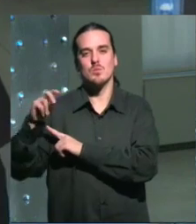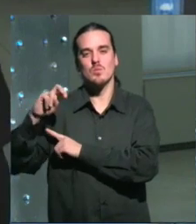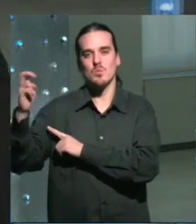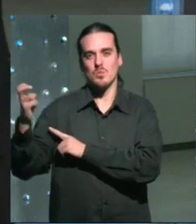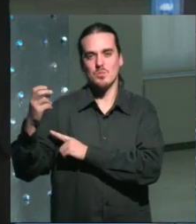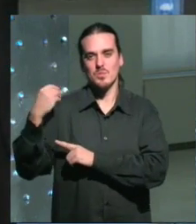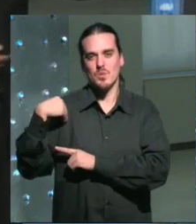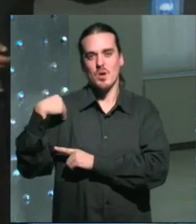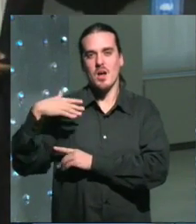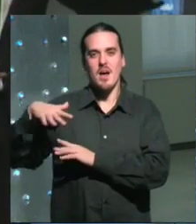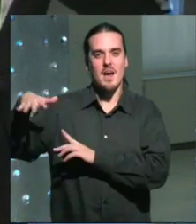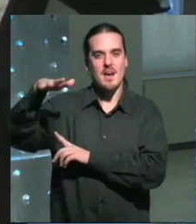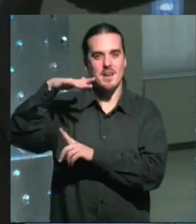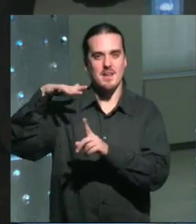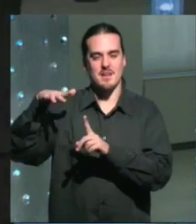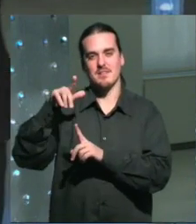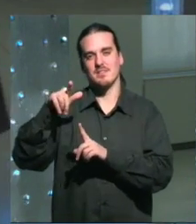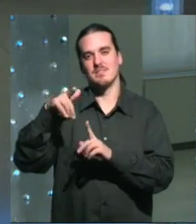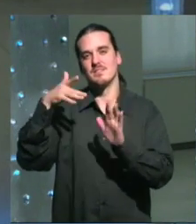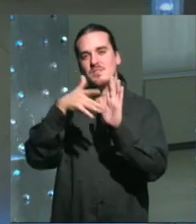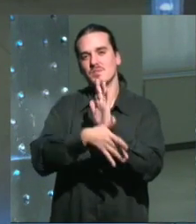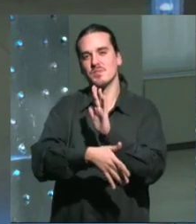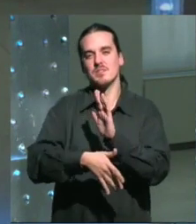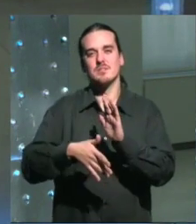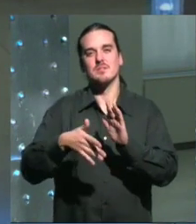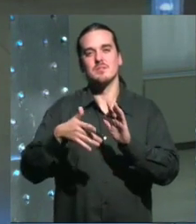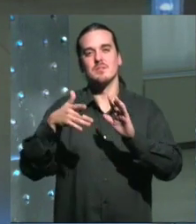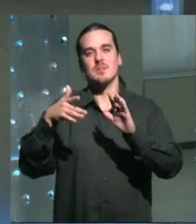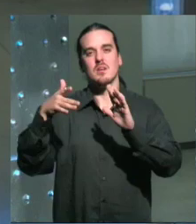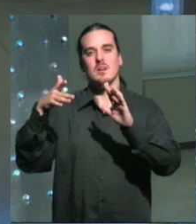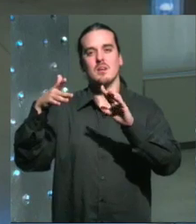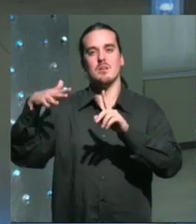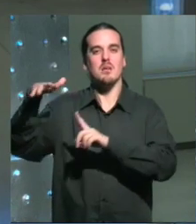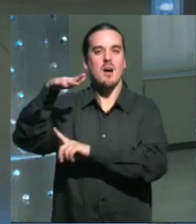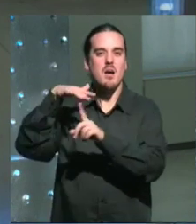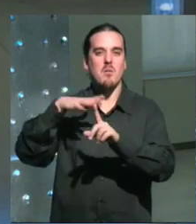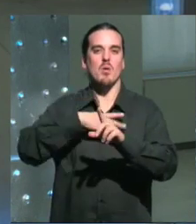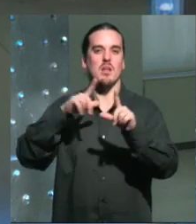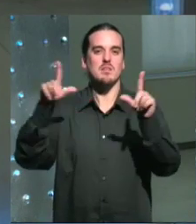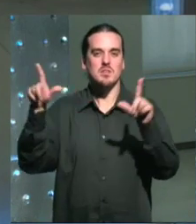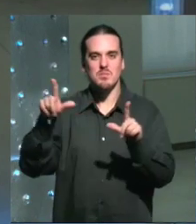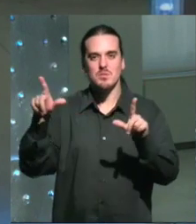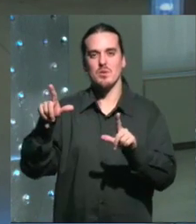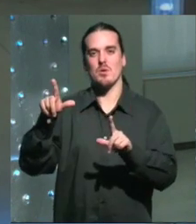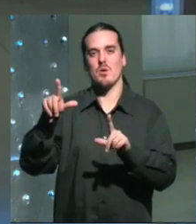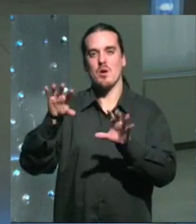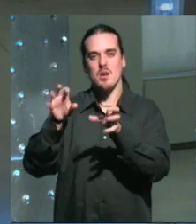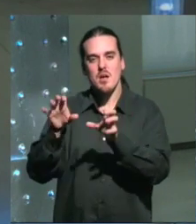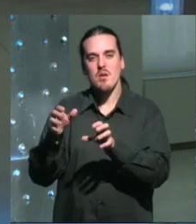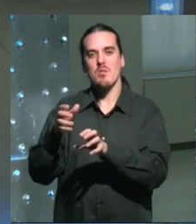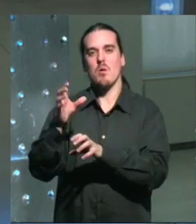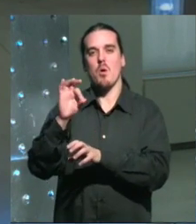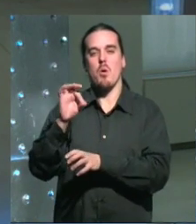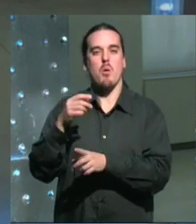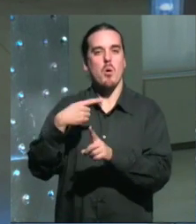la nube, en la superioridad en el aire, o sea, televisión, radio, todo lo que se pudiera comprar nos ganaban siempre